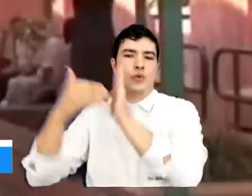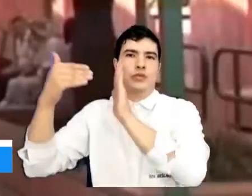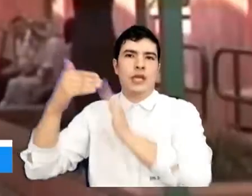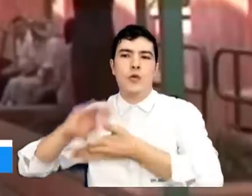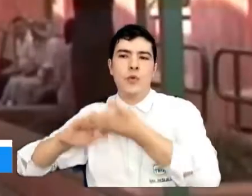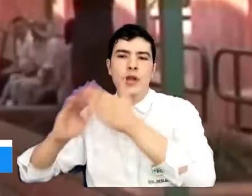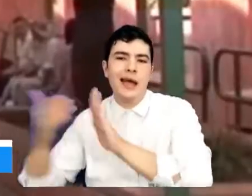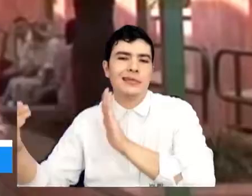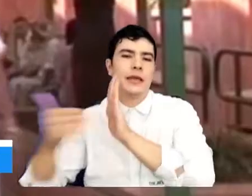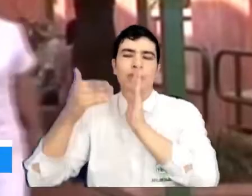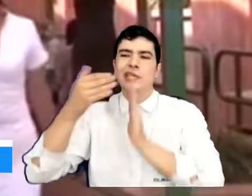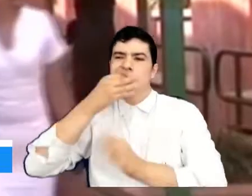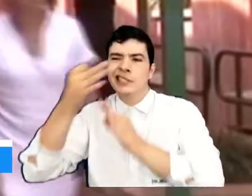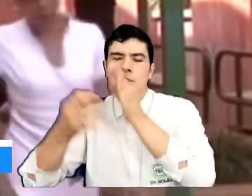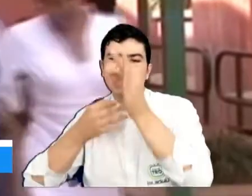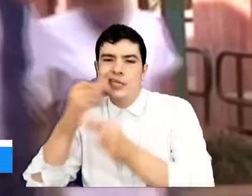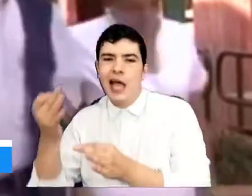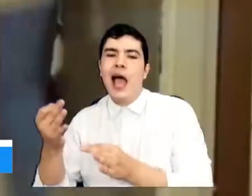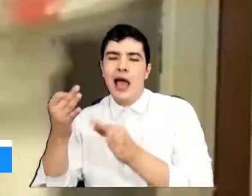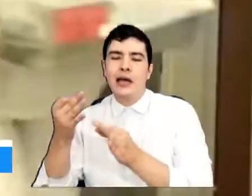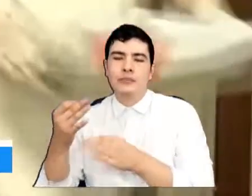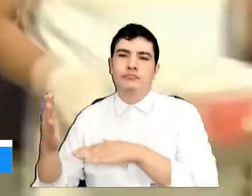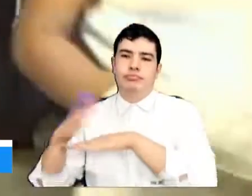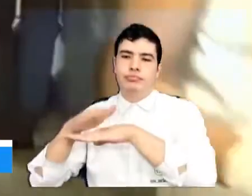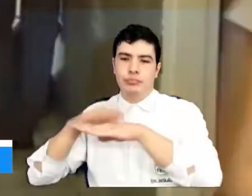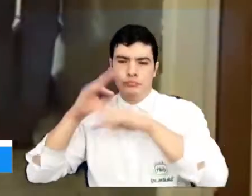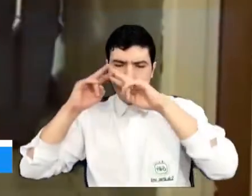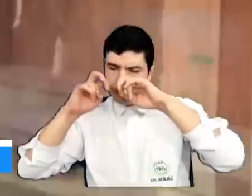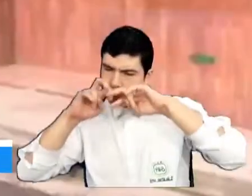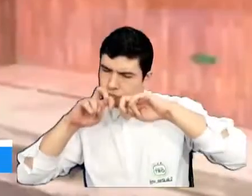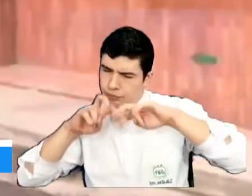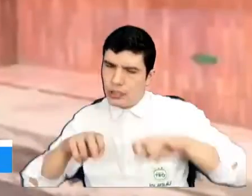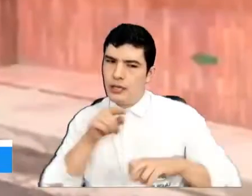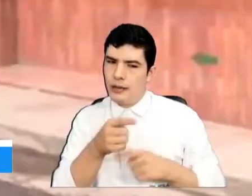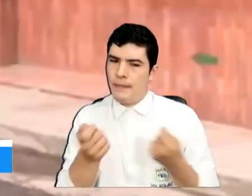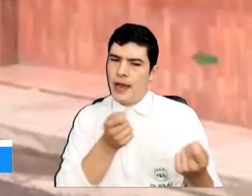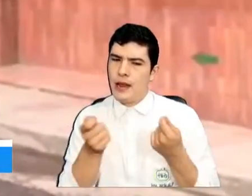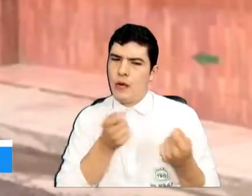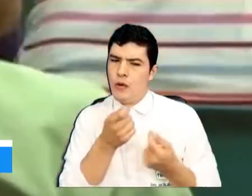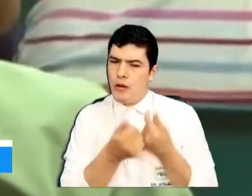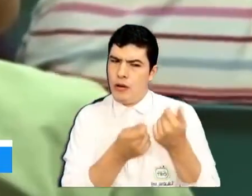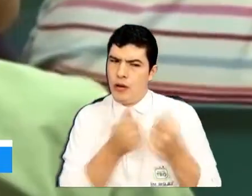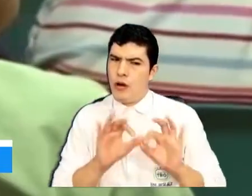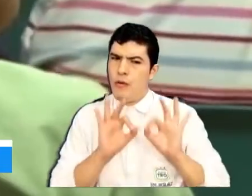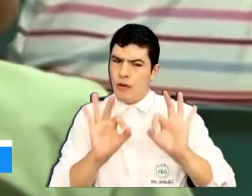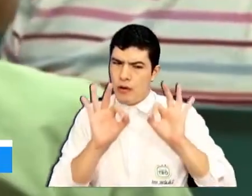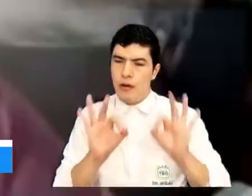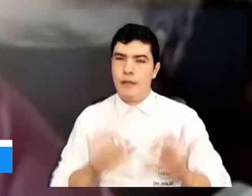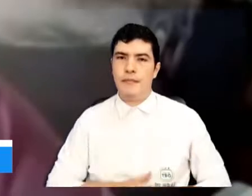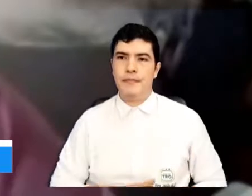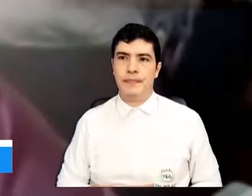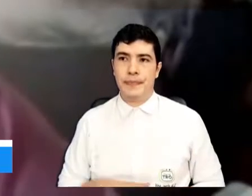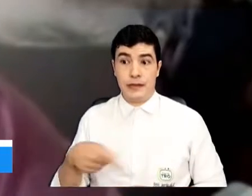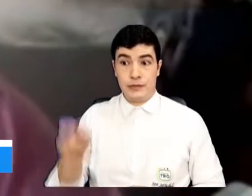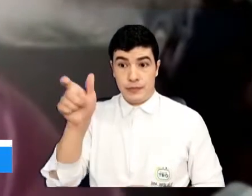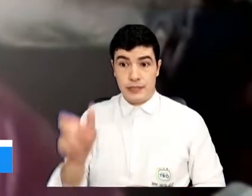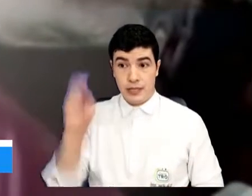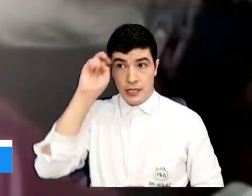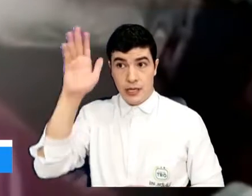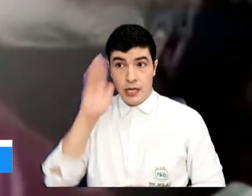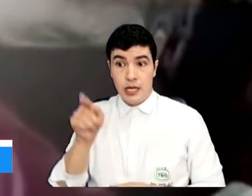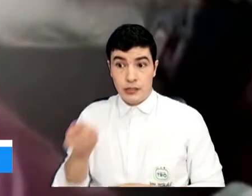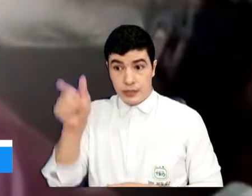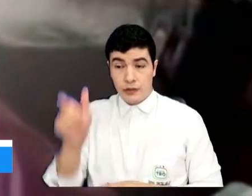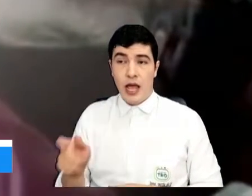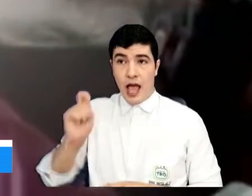vienen cometiendo irregularidades con las contrataciones en el sector sanitario, principalmente en Cúcuta y la zona del Catatumbo. Pero entre las